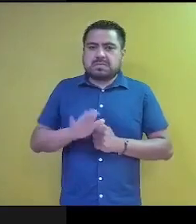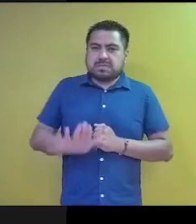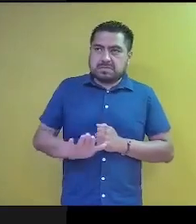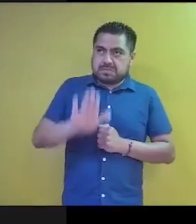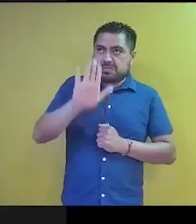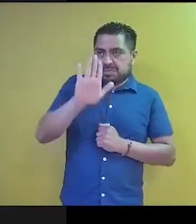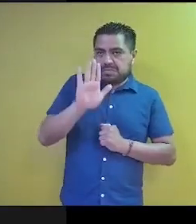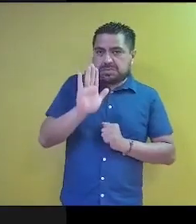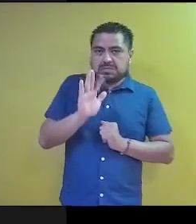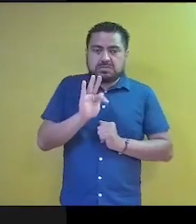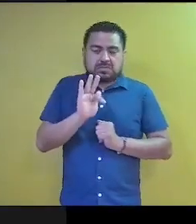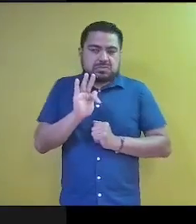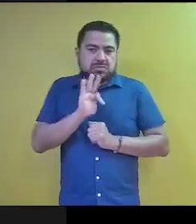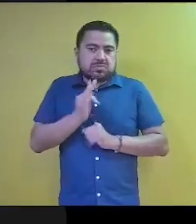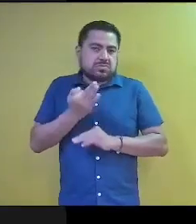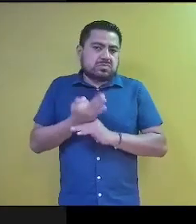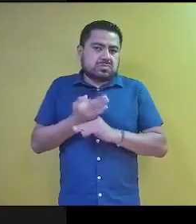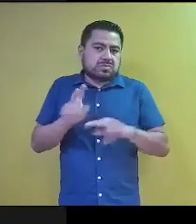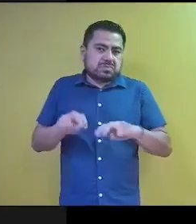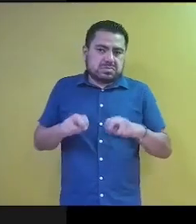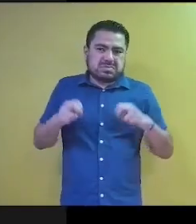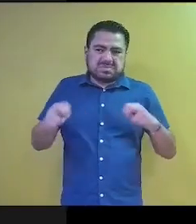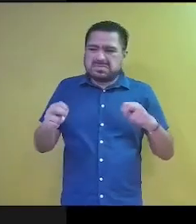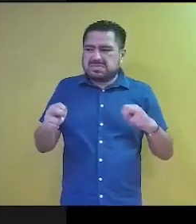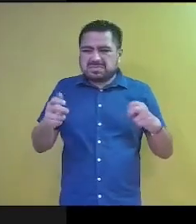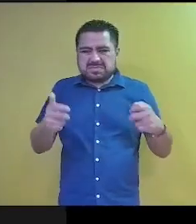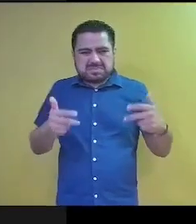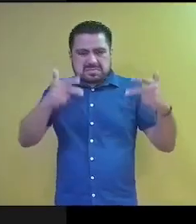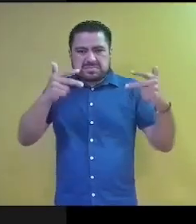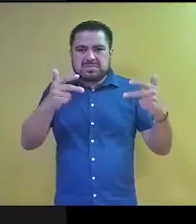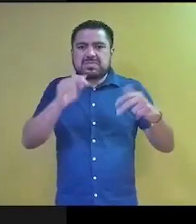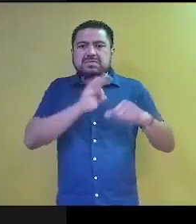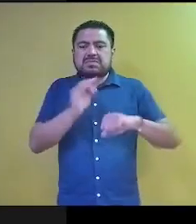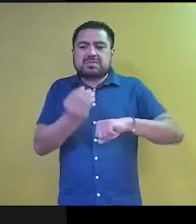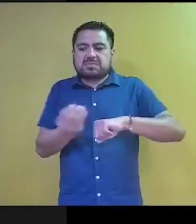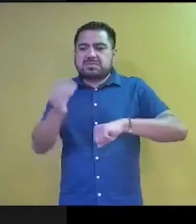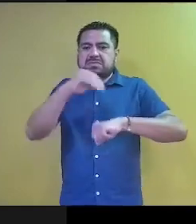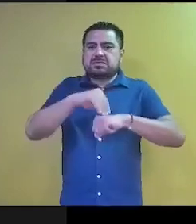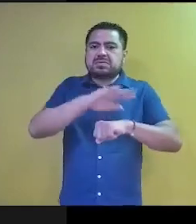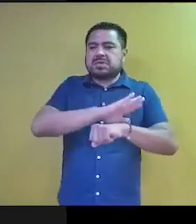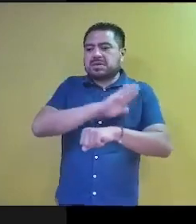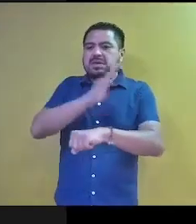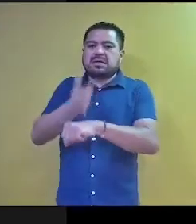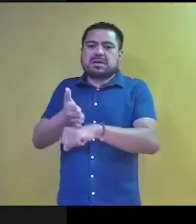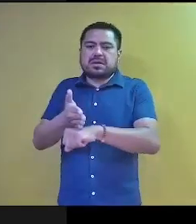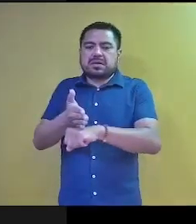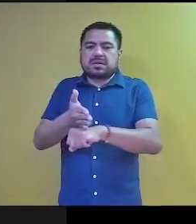solicitar a este pleno se incorporen sanciones,